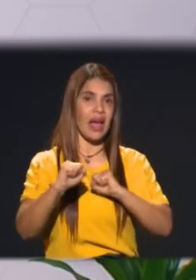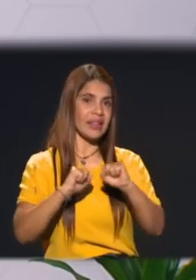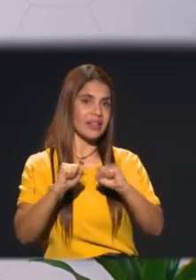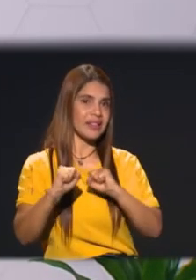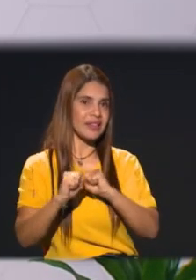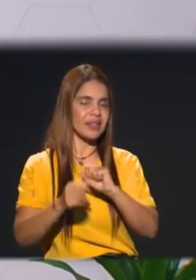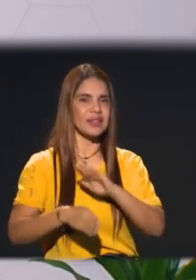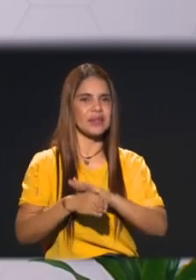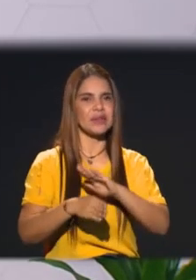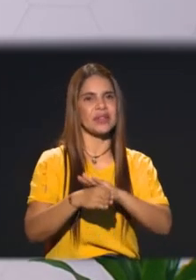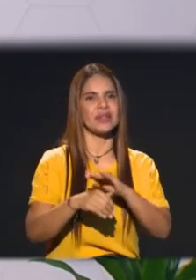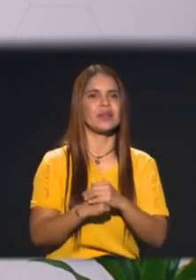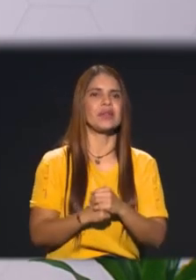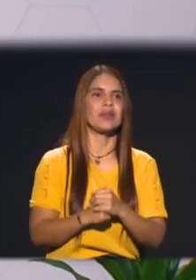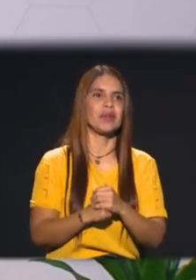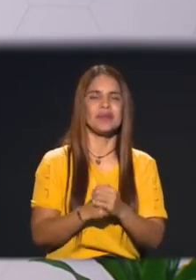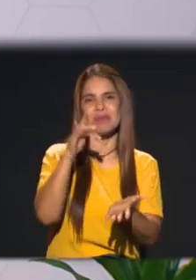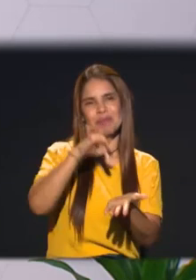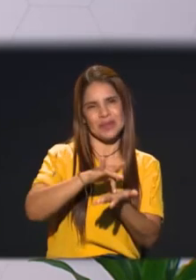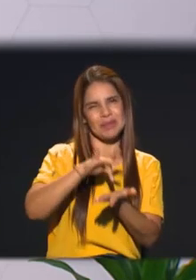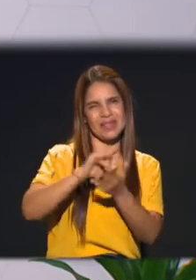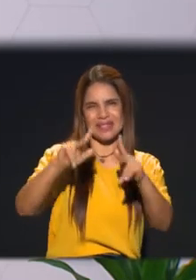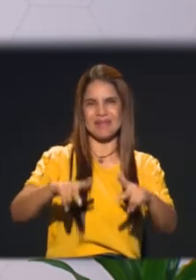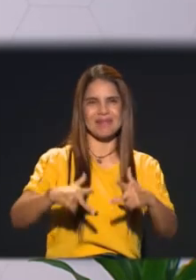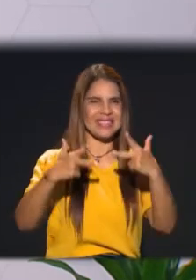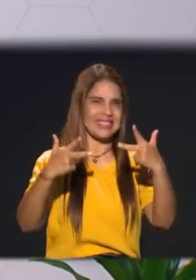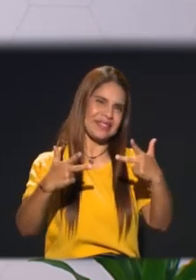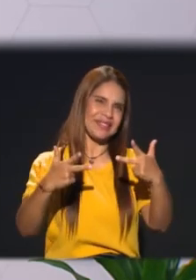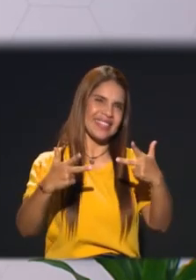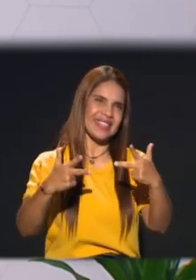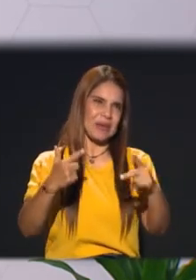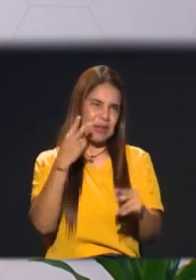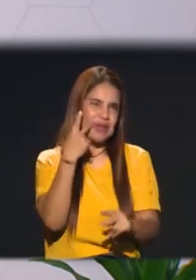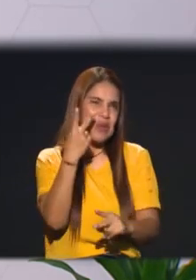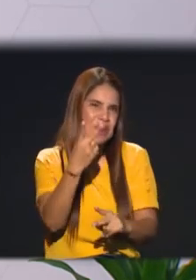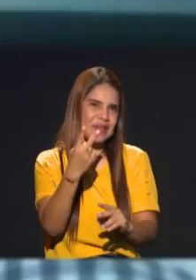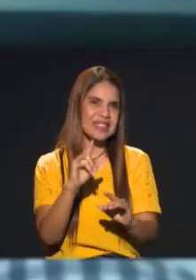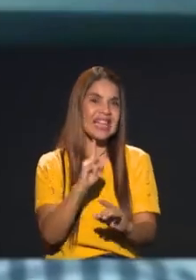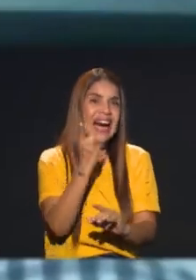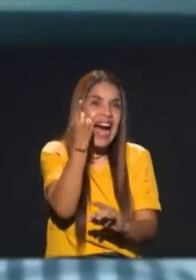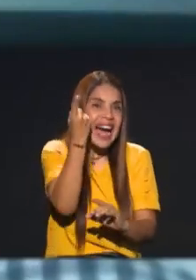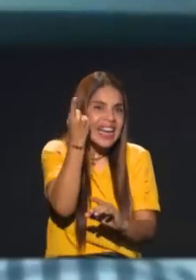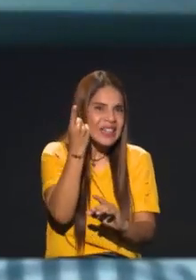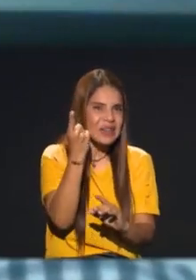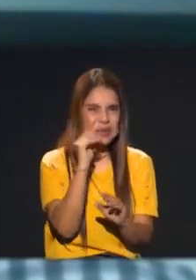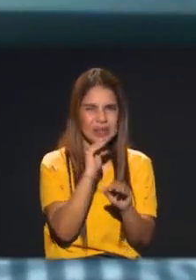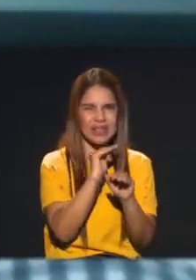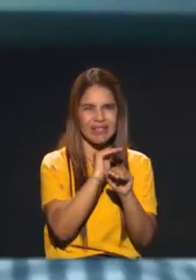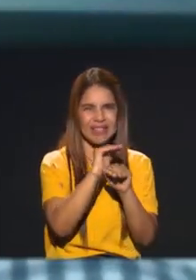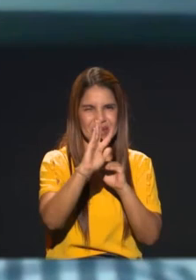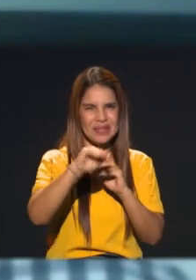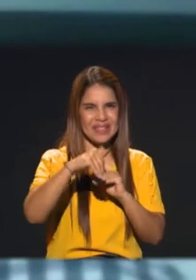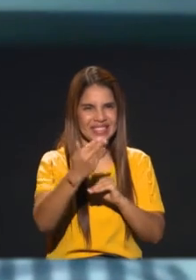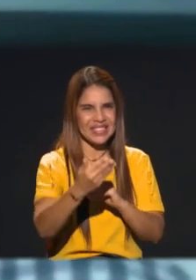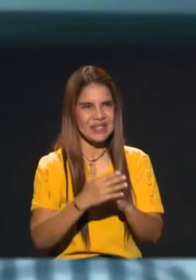que sigue a continuación, no puedes participar, ya te vas a dar cuenta cuál es, pero yo miro a ver si te puedo enviar alguito. ¿Listo, profe? ¿Oíste,